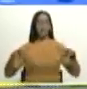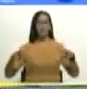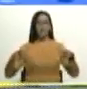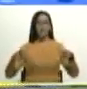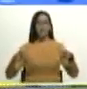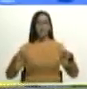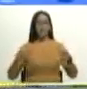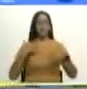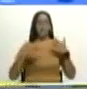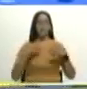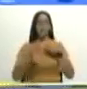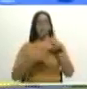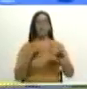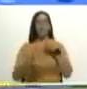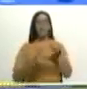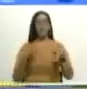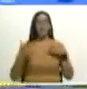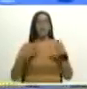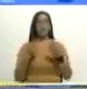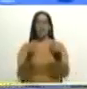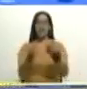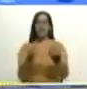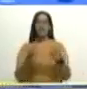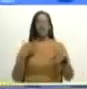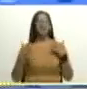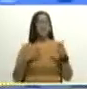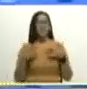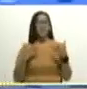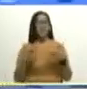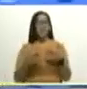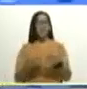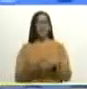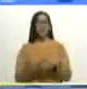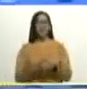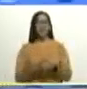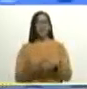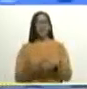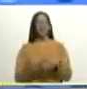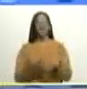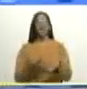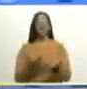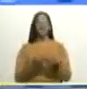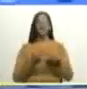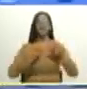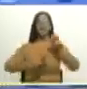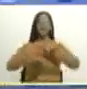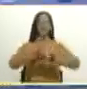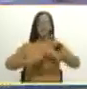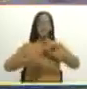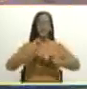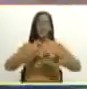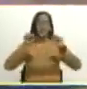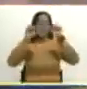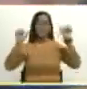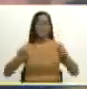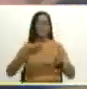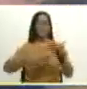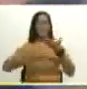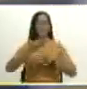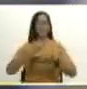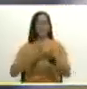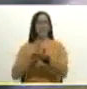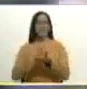la actividad productiva, la actividad financiera, la actividad crediticia, por defender el sistema cambiario, la estabilidad